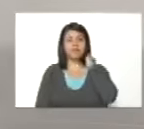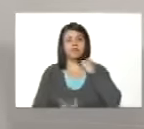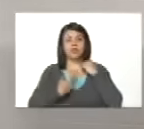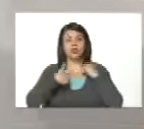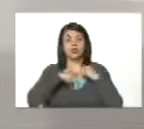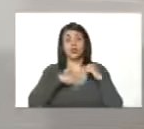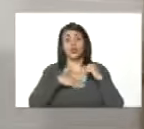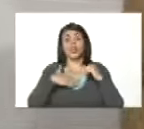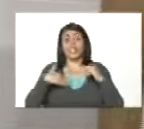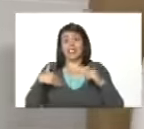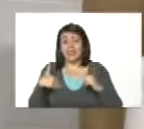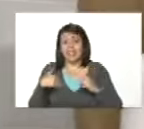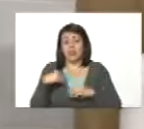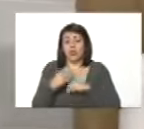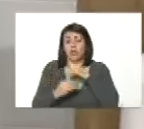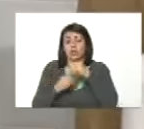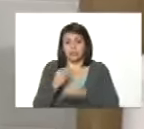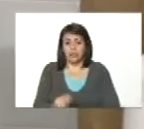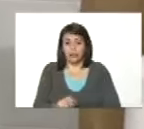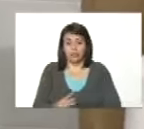Nosotros lo intentamos.